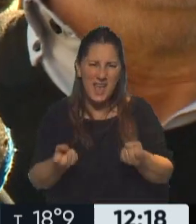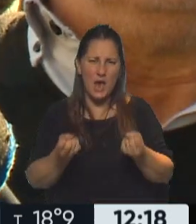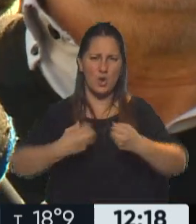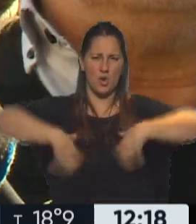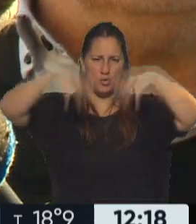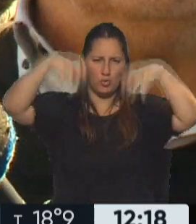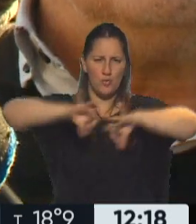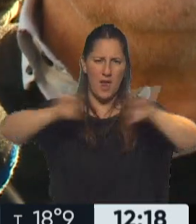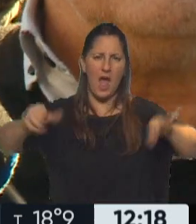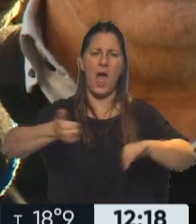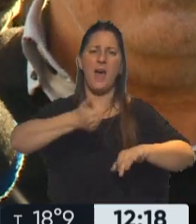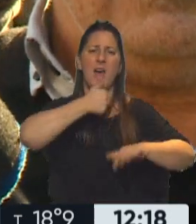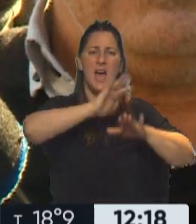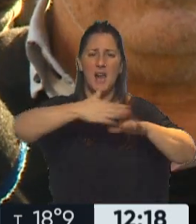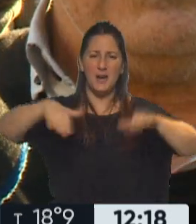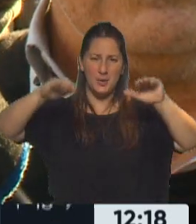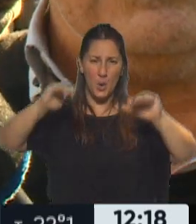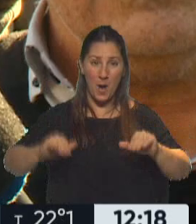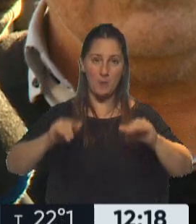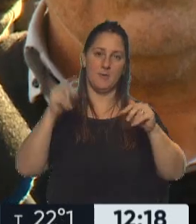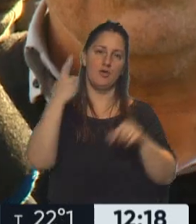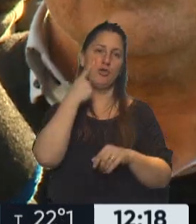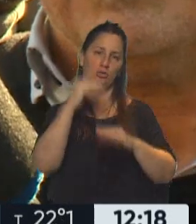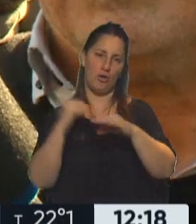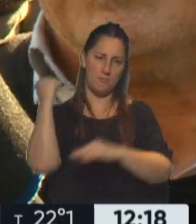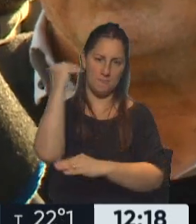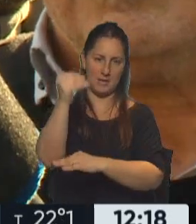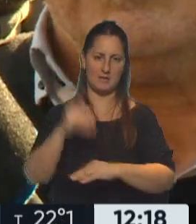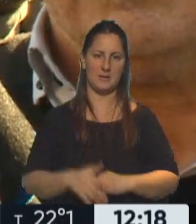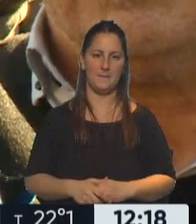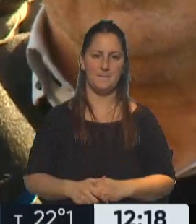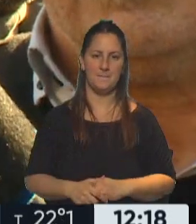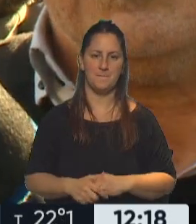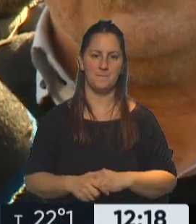lluvias, el río bajo, por eso hay que controlarlo aún más. Pero